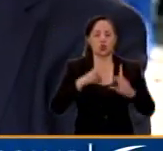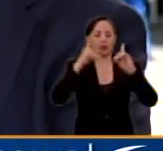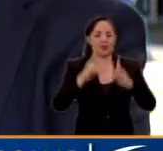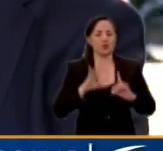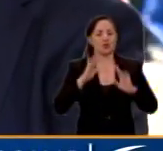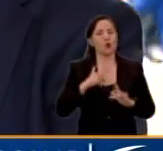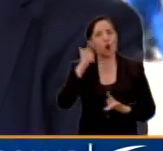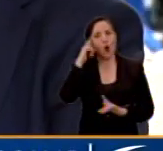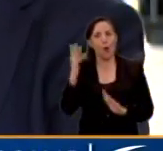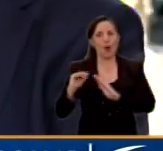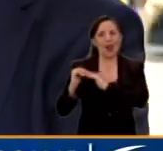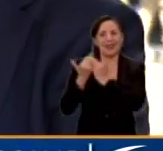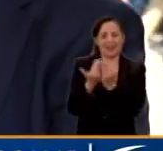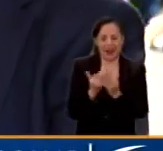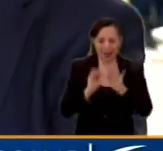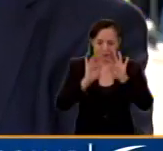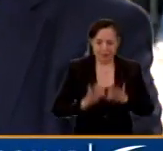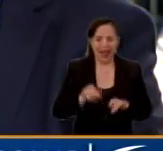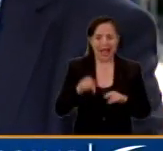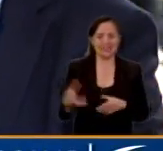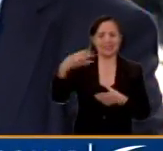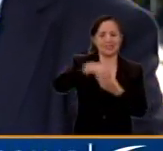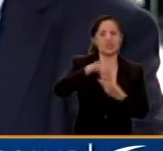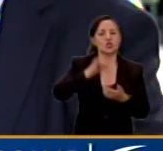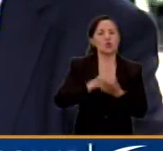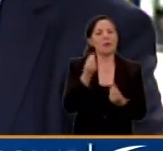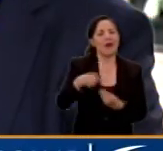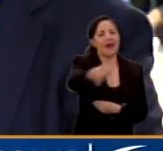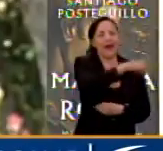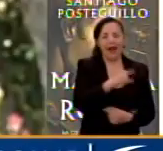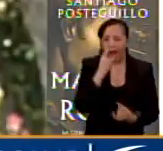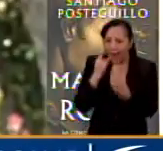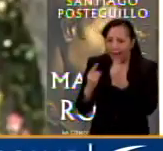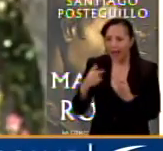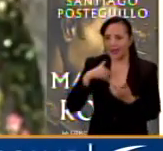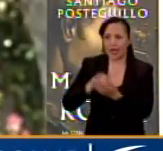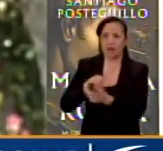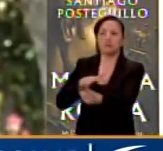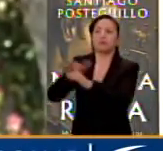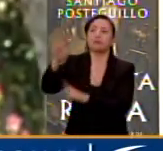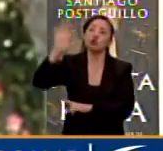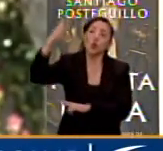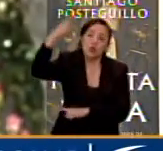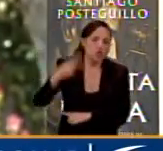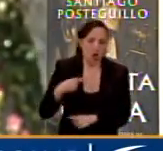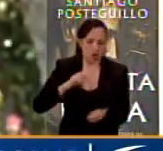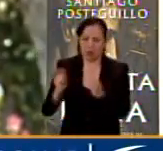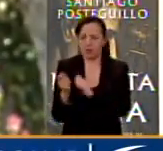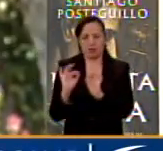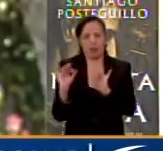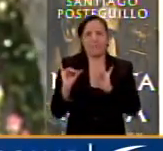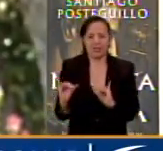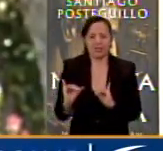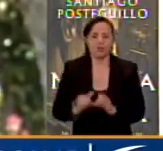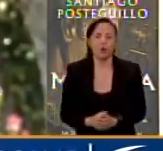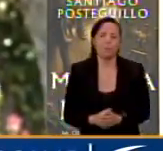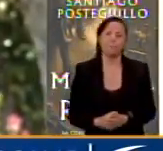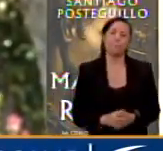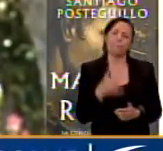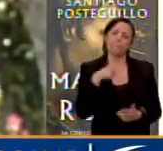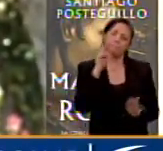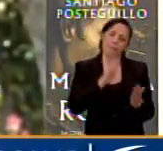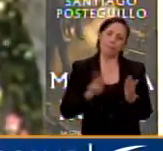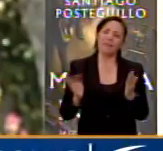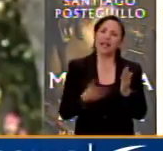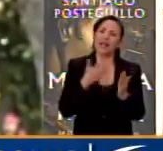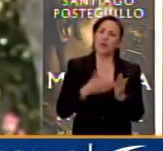del hacer entretenido los hechos históricos que yo no altero. Sí, Santiago, los diálogos, uno ve el libro y los diálogos son